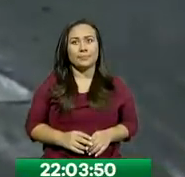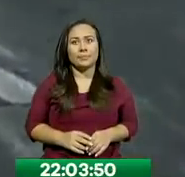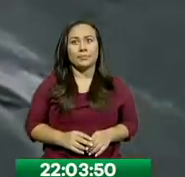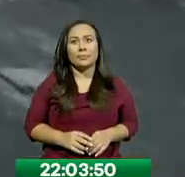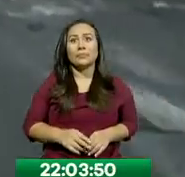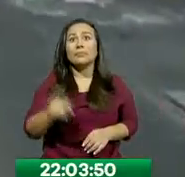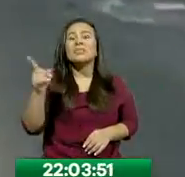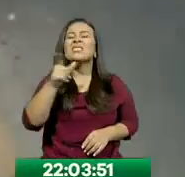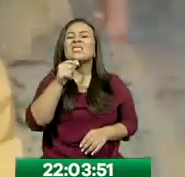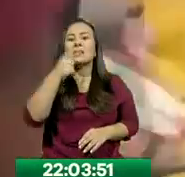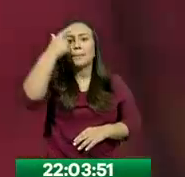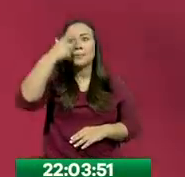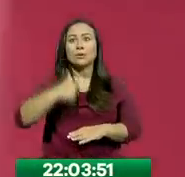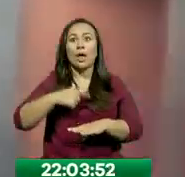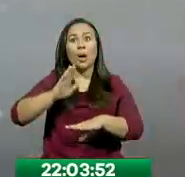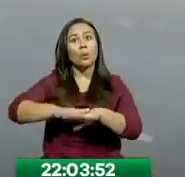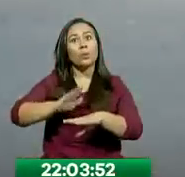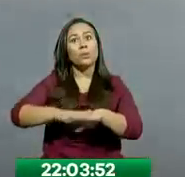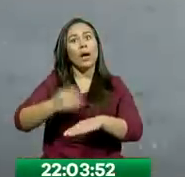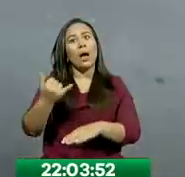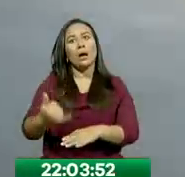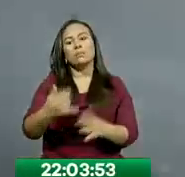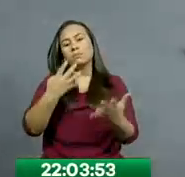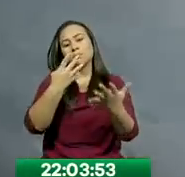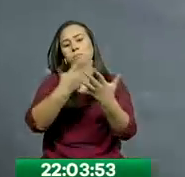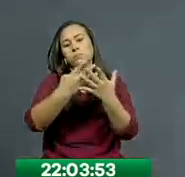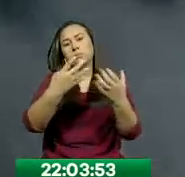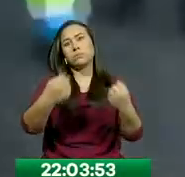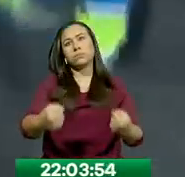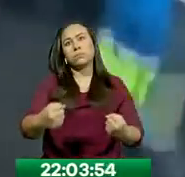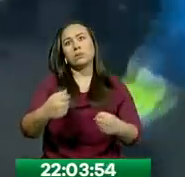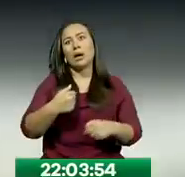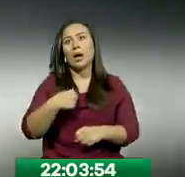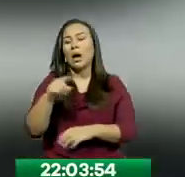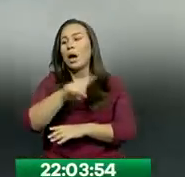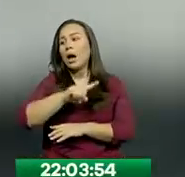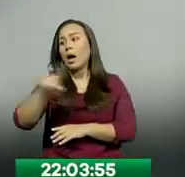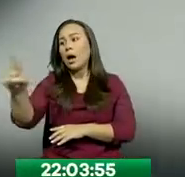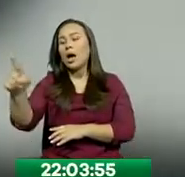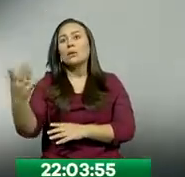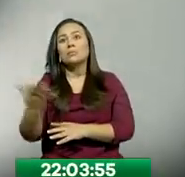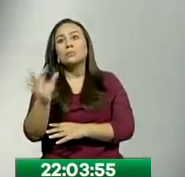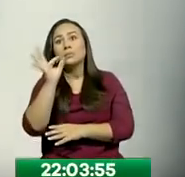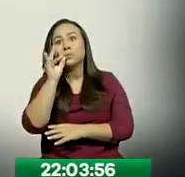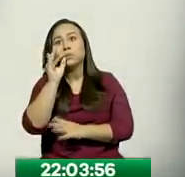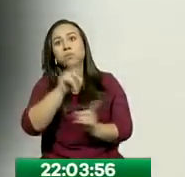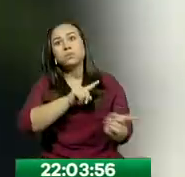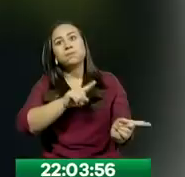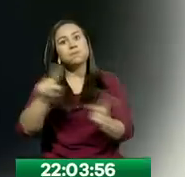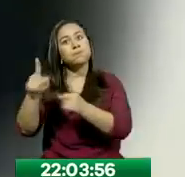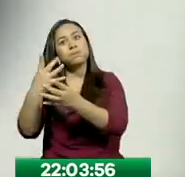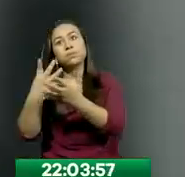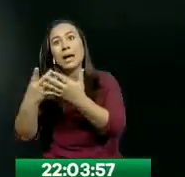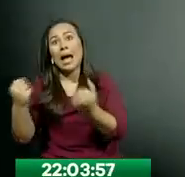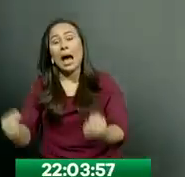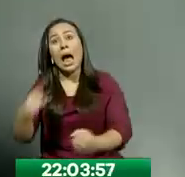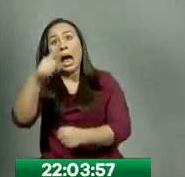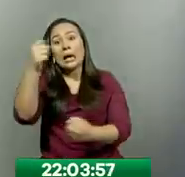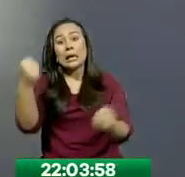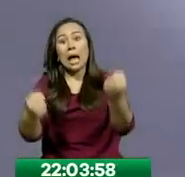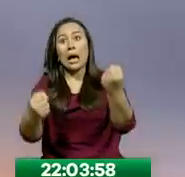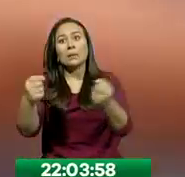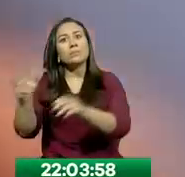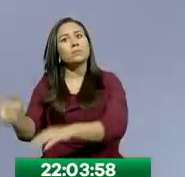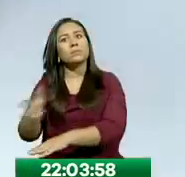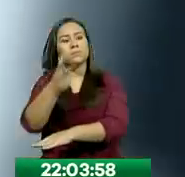El causante del accidente fue detenido y trasladado hasta los calabozos de la institución. En tanto, el vehículo fue llevado